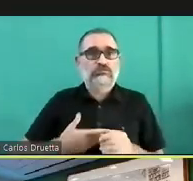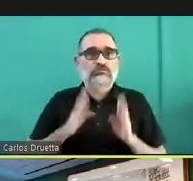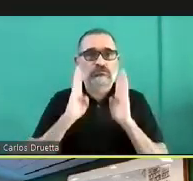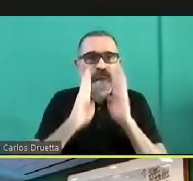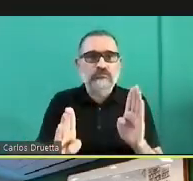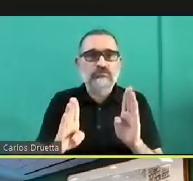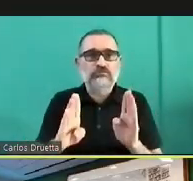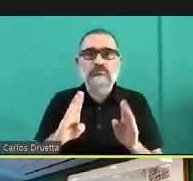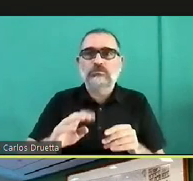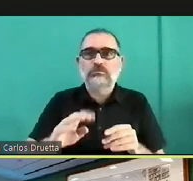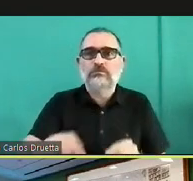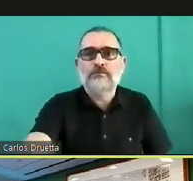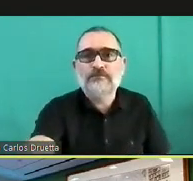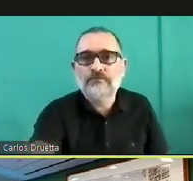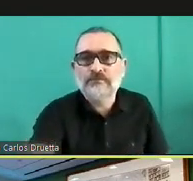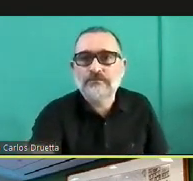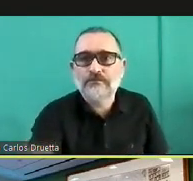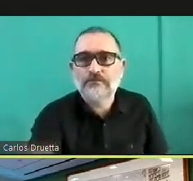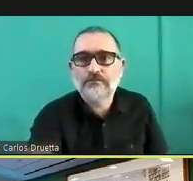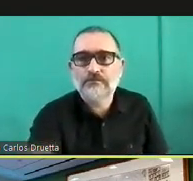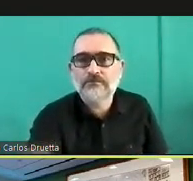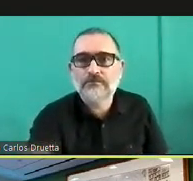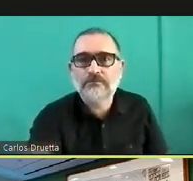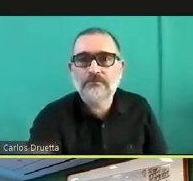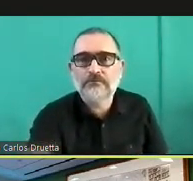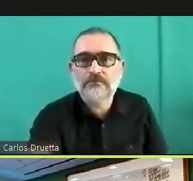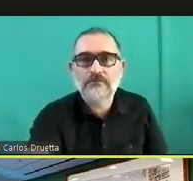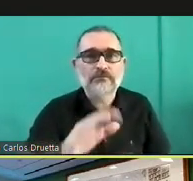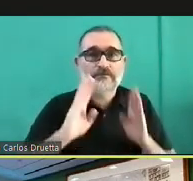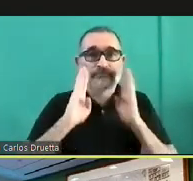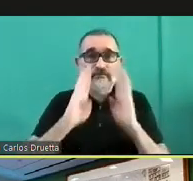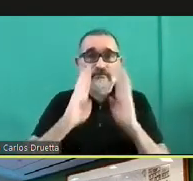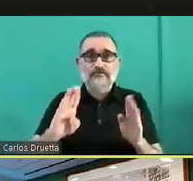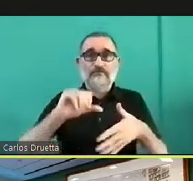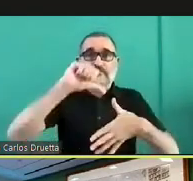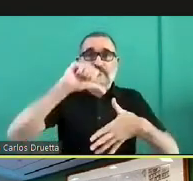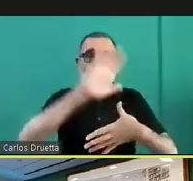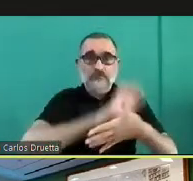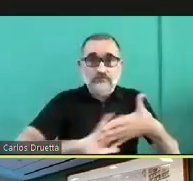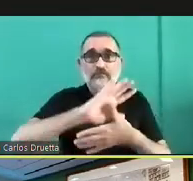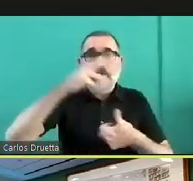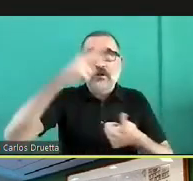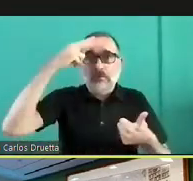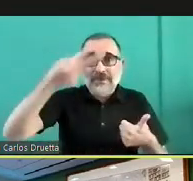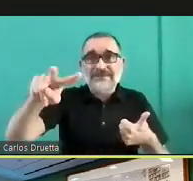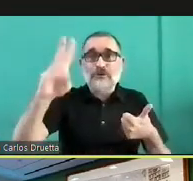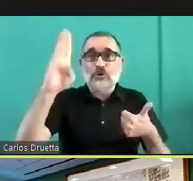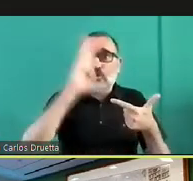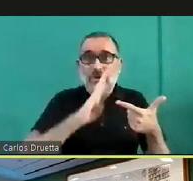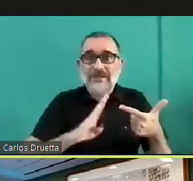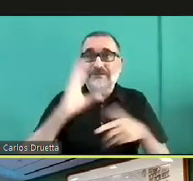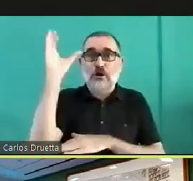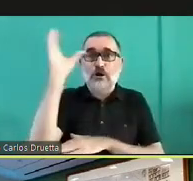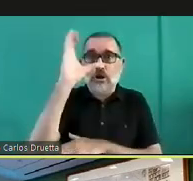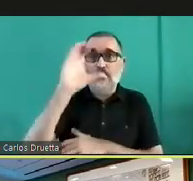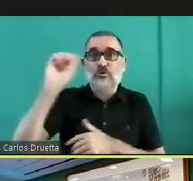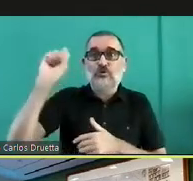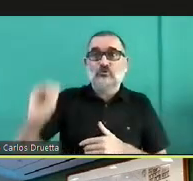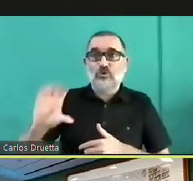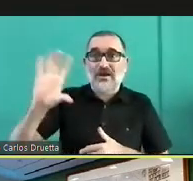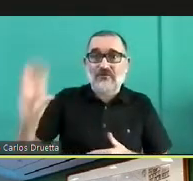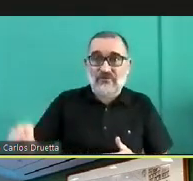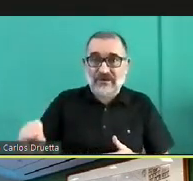estar con todos los colegas y lópez para hablar de nuestros esfuerzos de